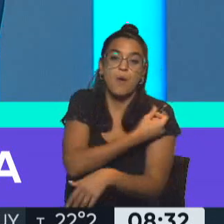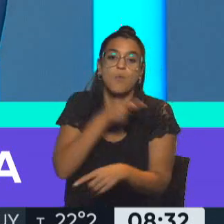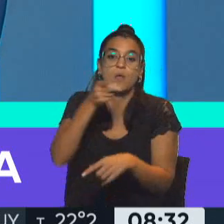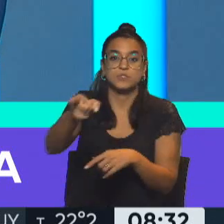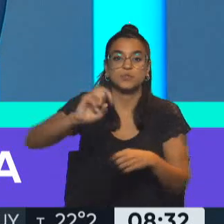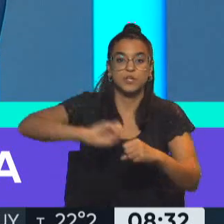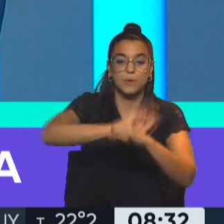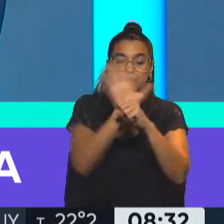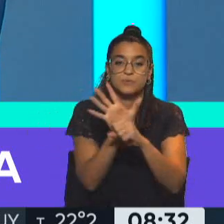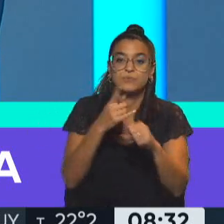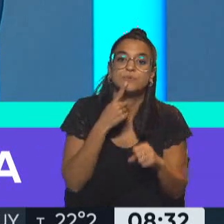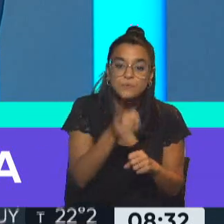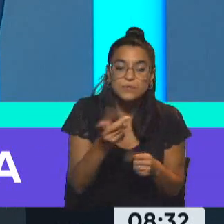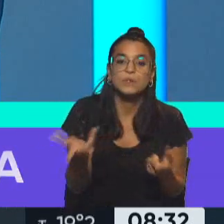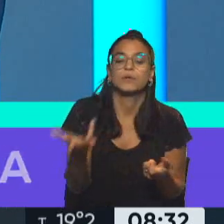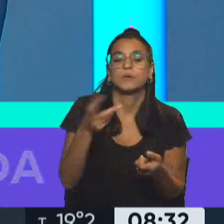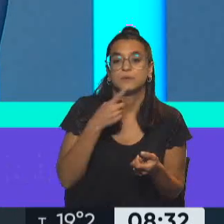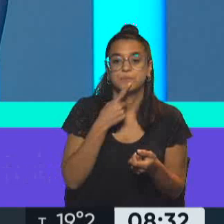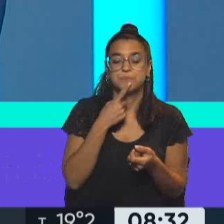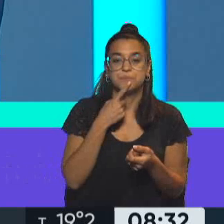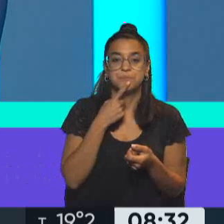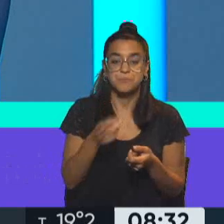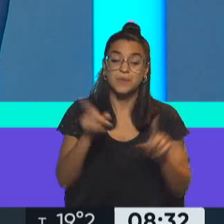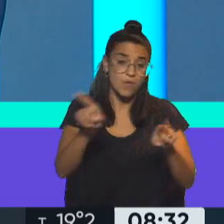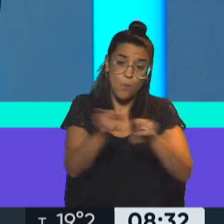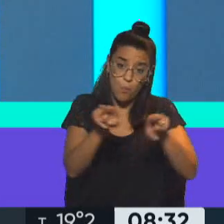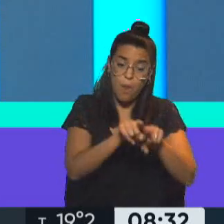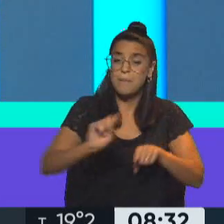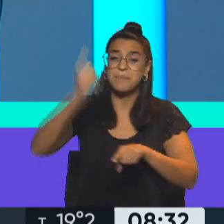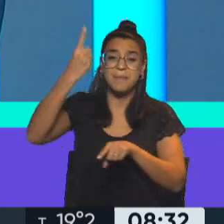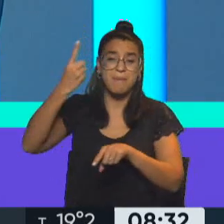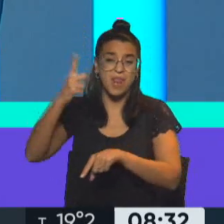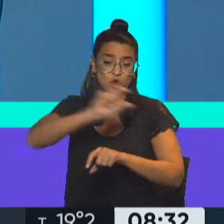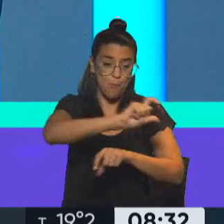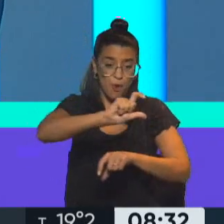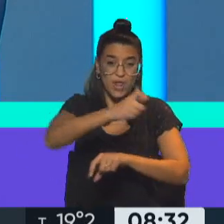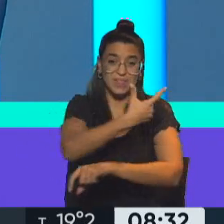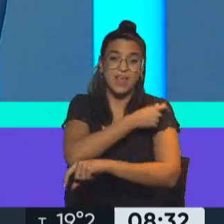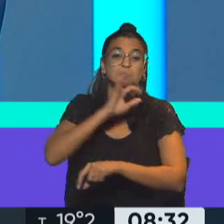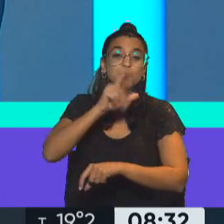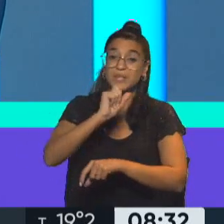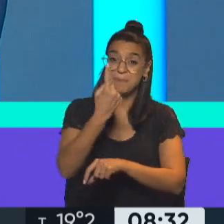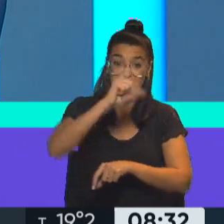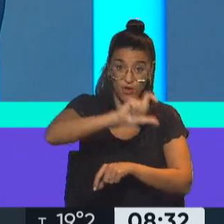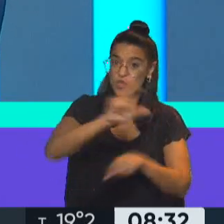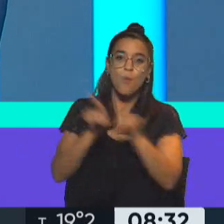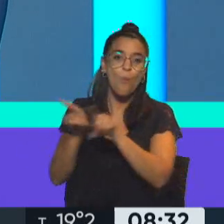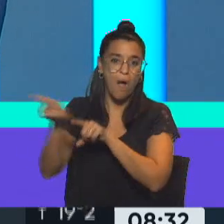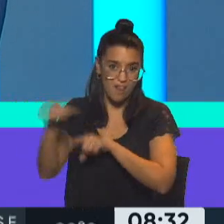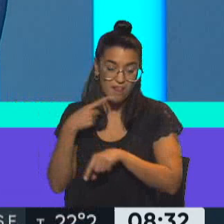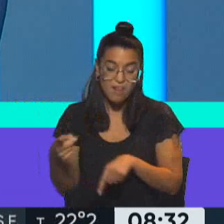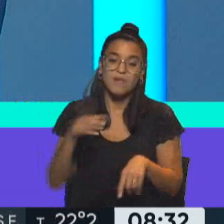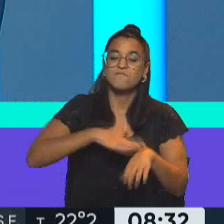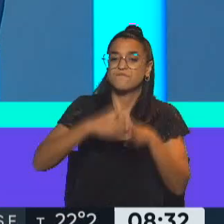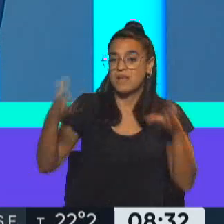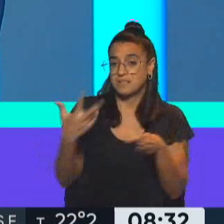el adenovirus 26 es igual al primer componente de la vacuna sputnik es un estudio